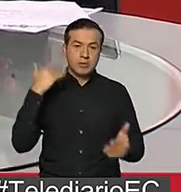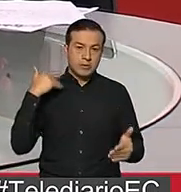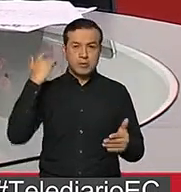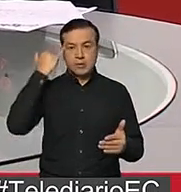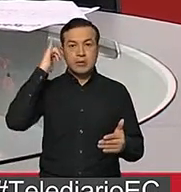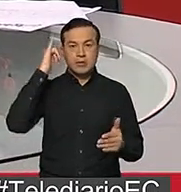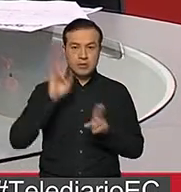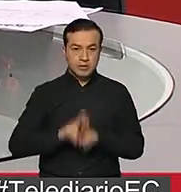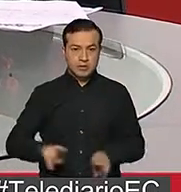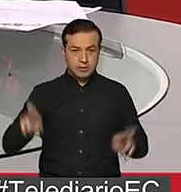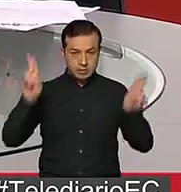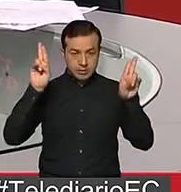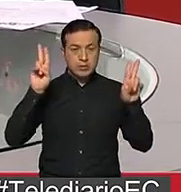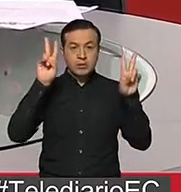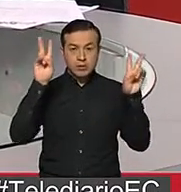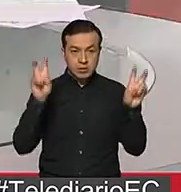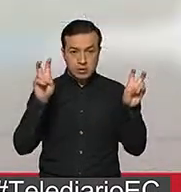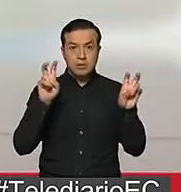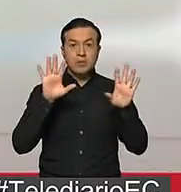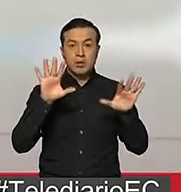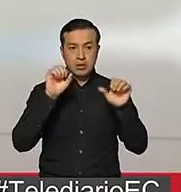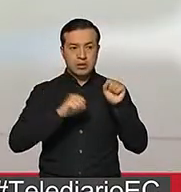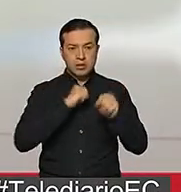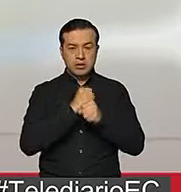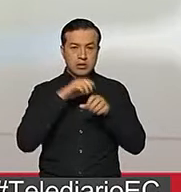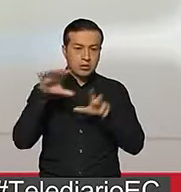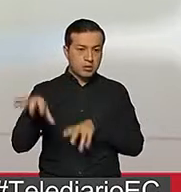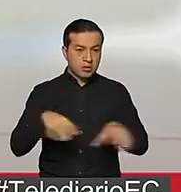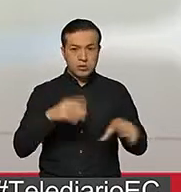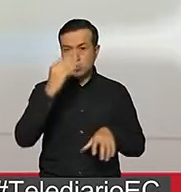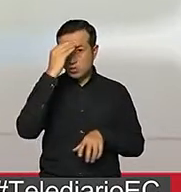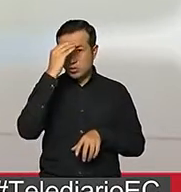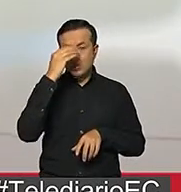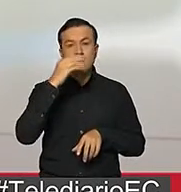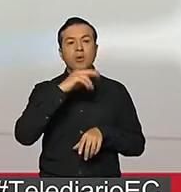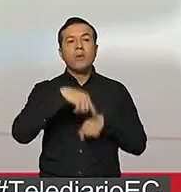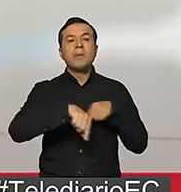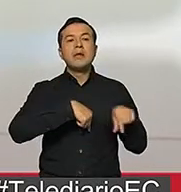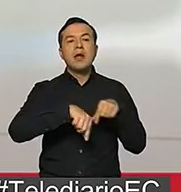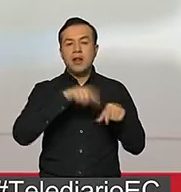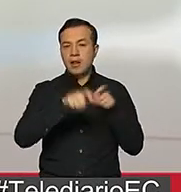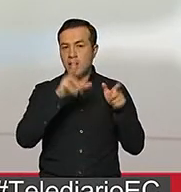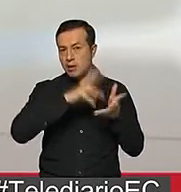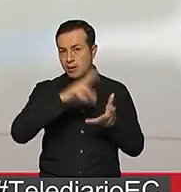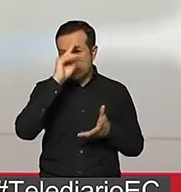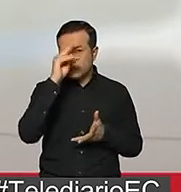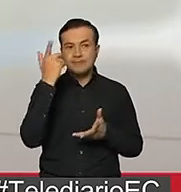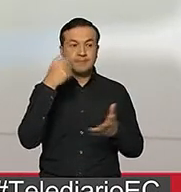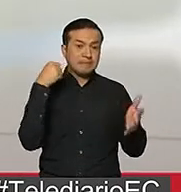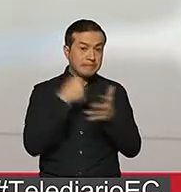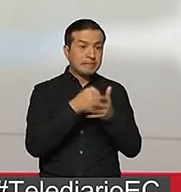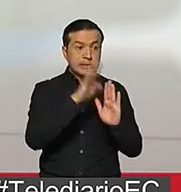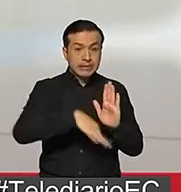de las naciones unidas- de la década de acción por la seguridad vial en la que buscábamos particularmente principalmente disminuir los accidentes